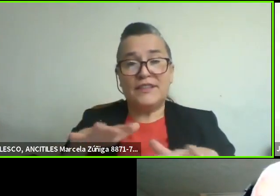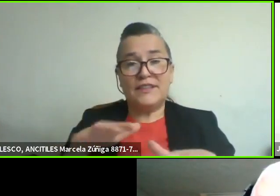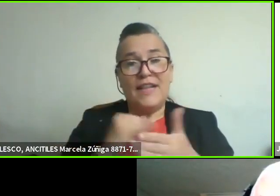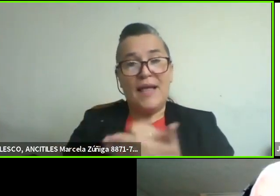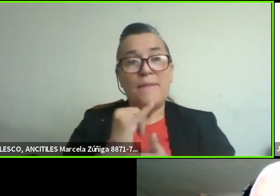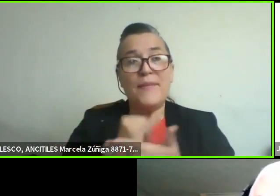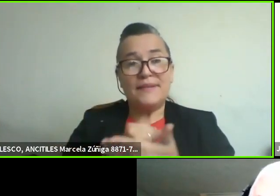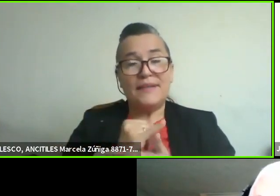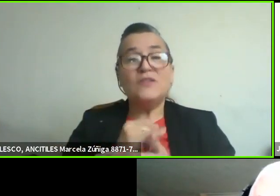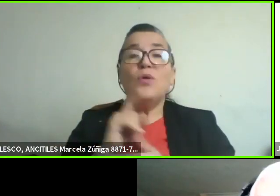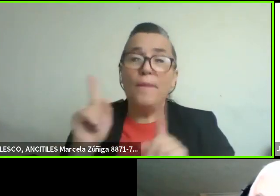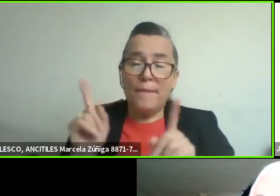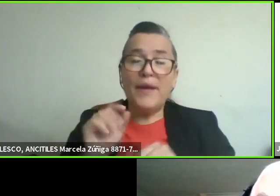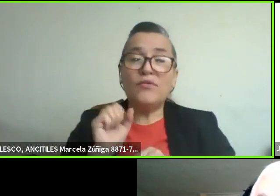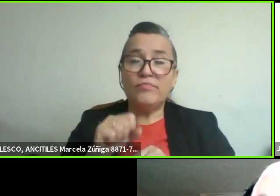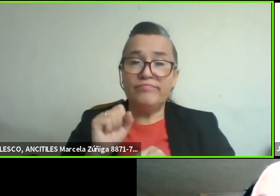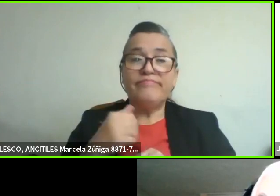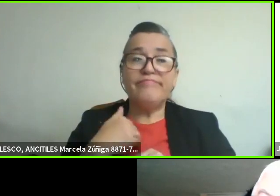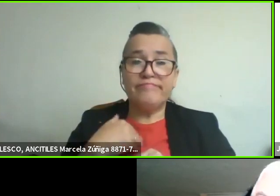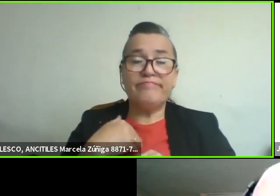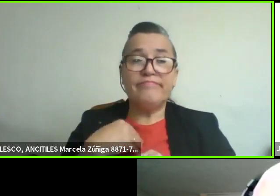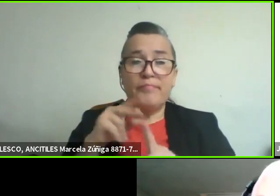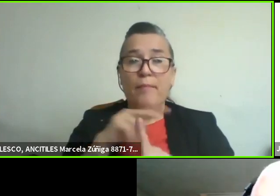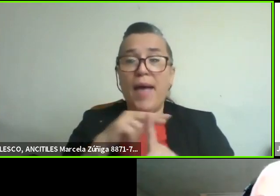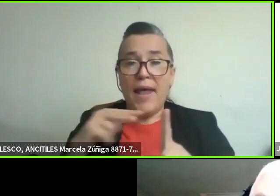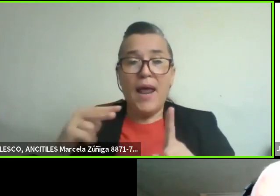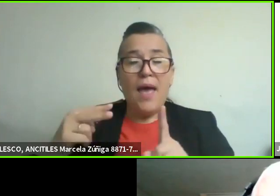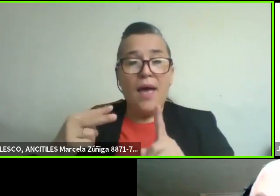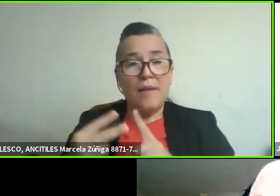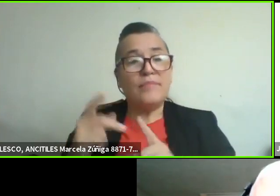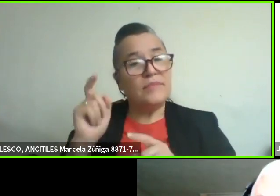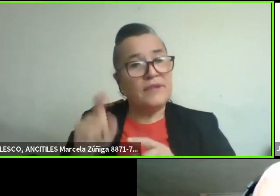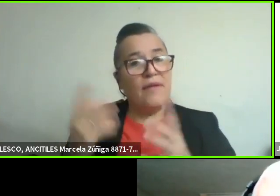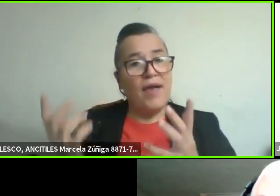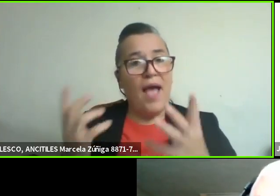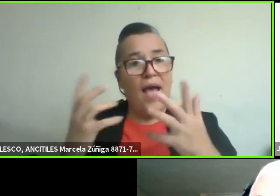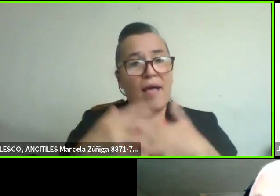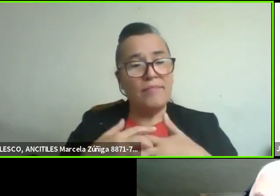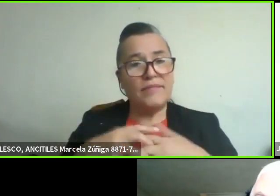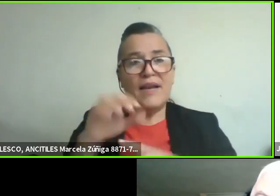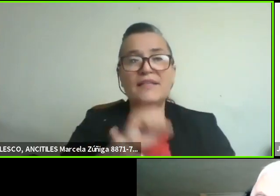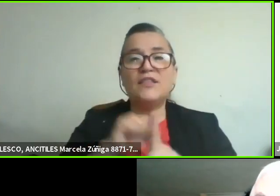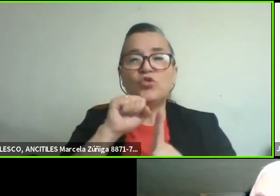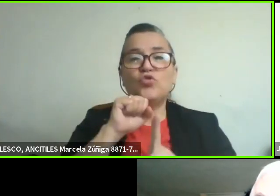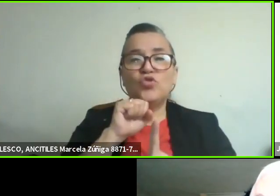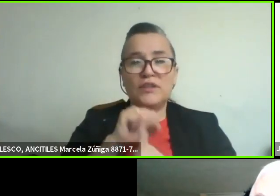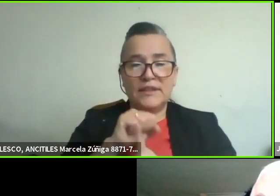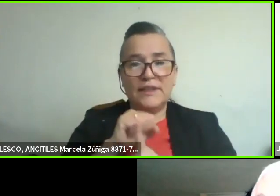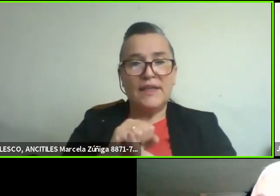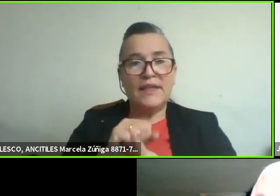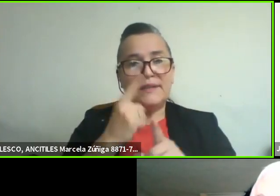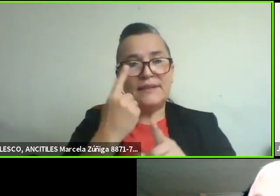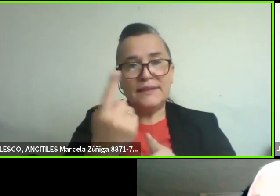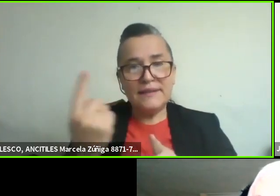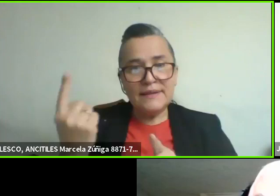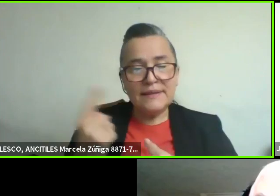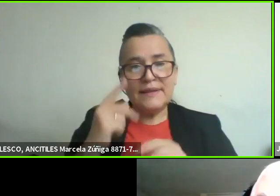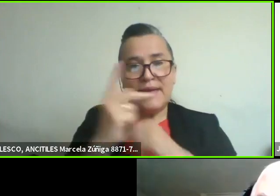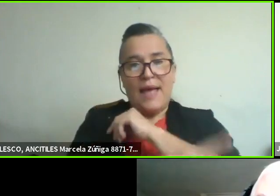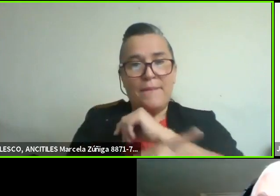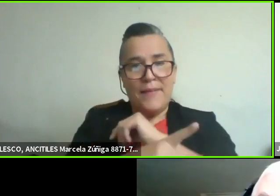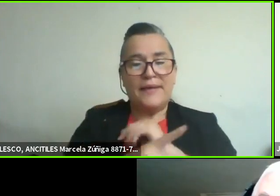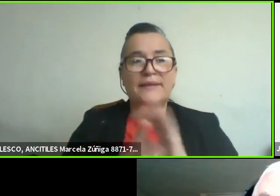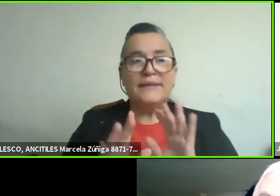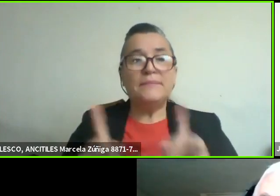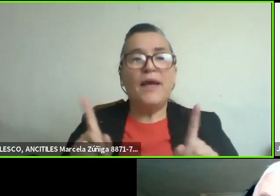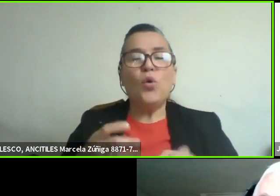pero si hay si hay parámetros que se pueden y deben adaptar a las circunstancias de cada de cada país de cada institución pero sí ahí es